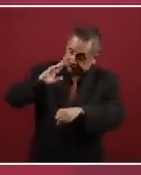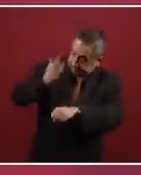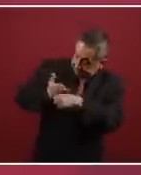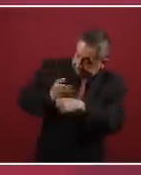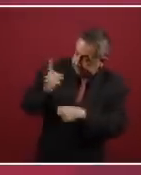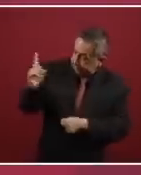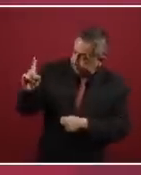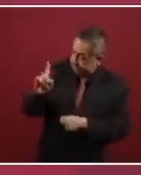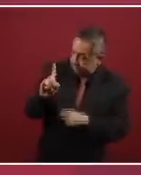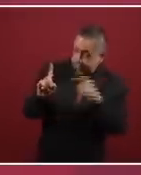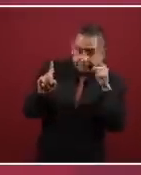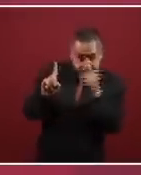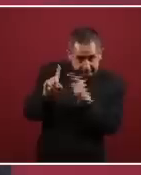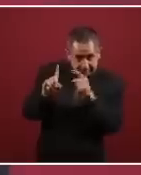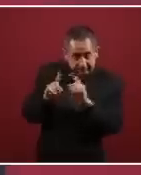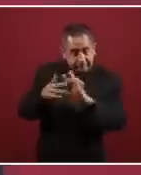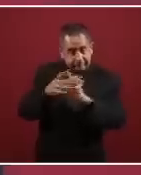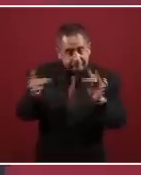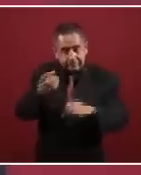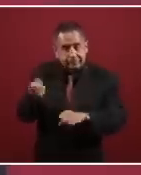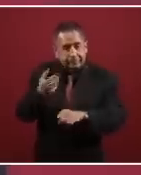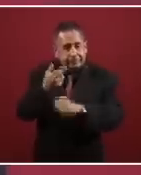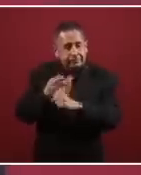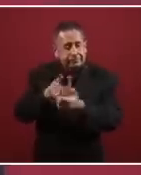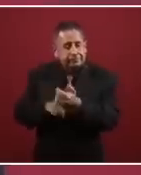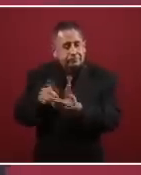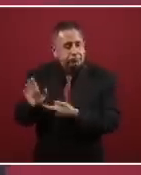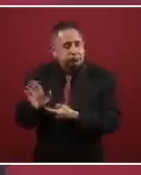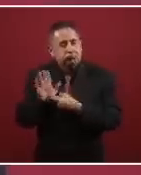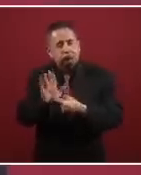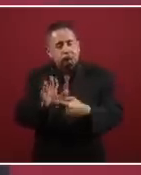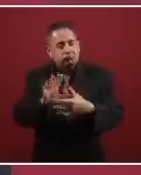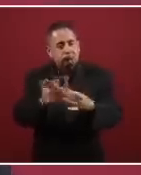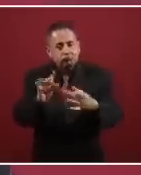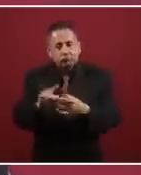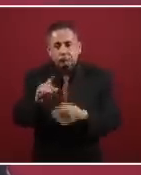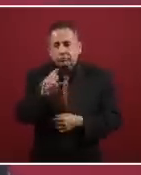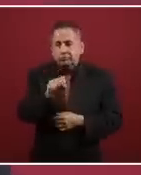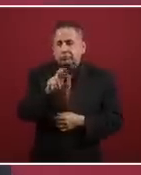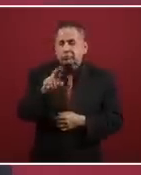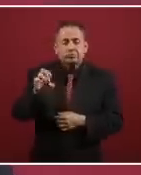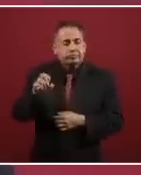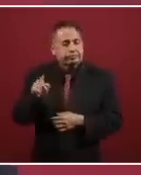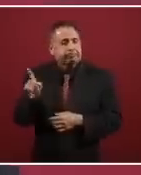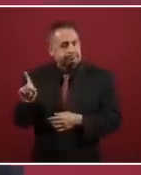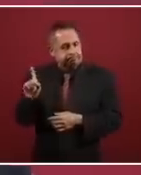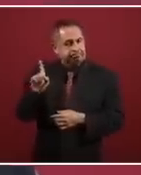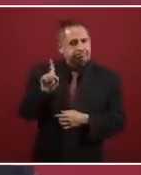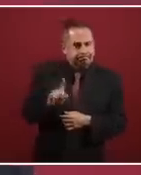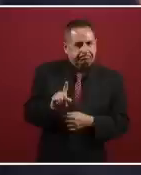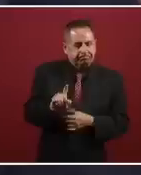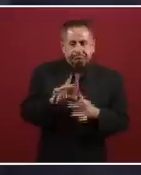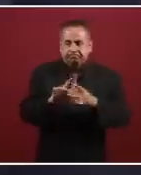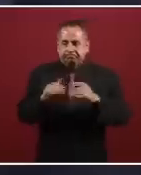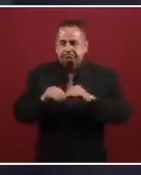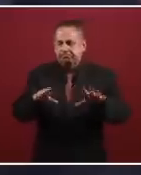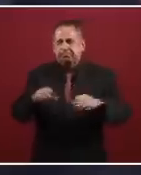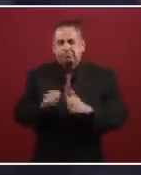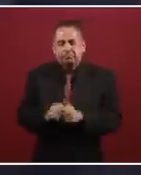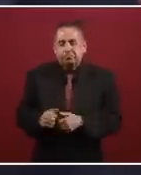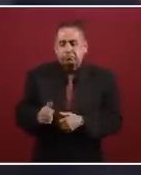responsable del plan, que es el secretario de Relaciones Exteriores, con